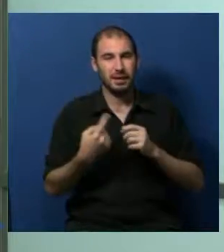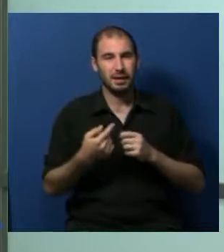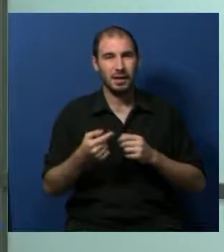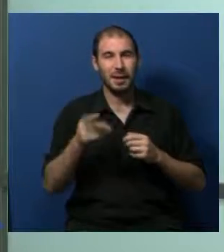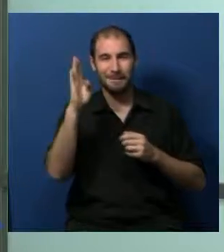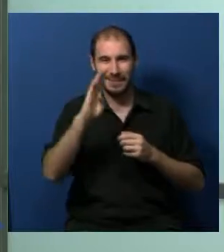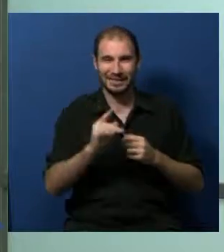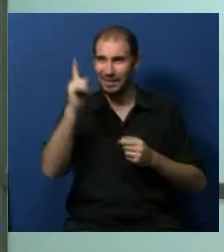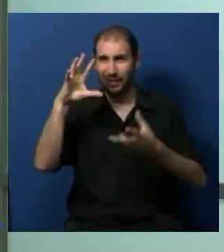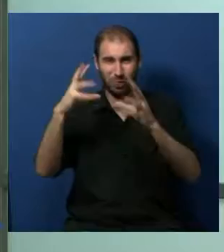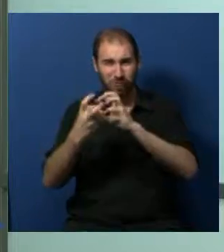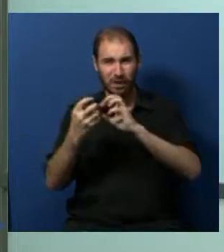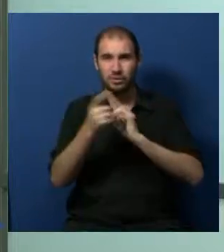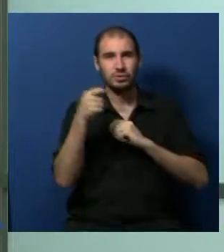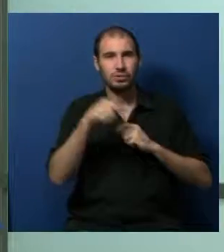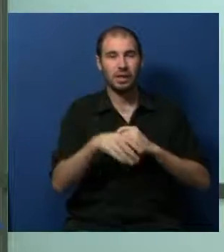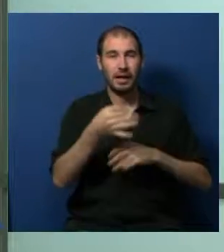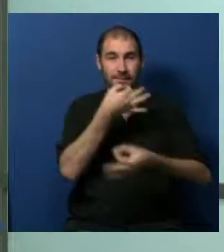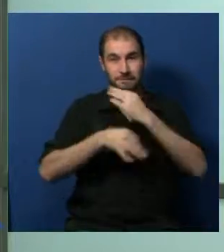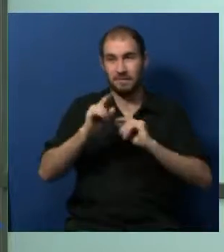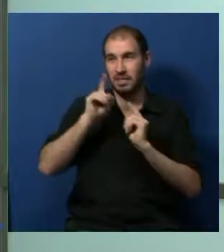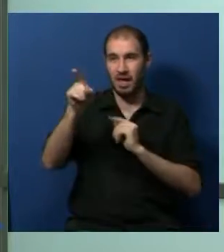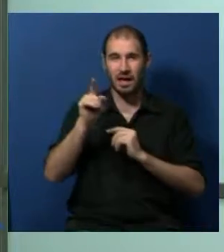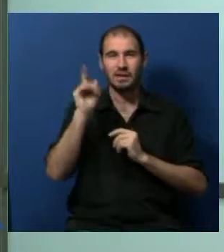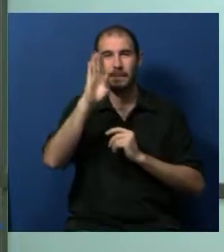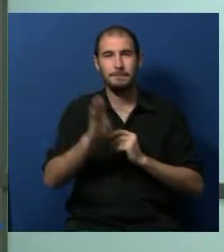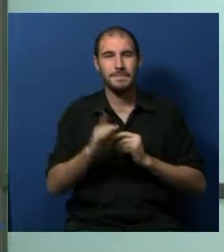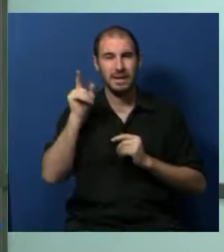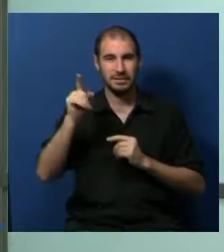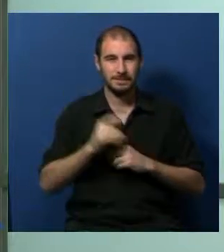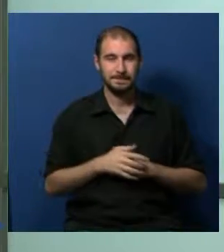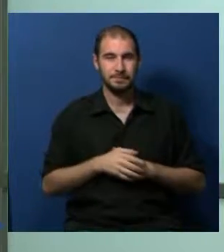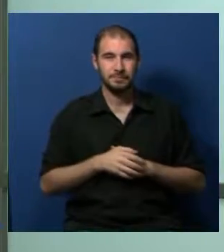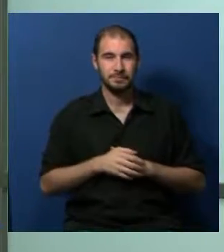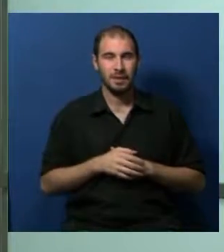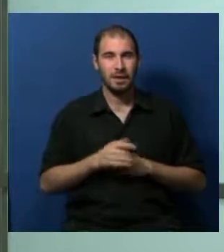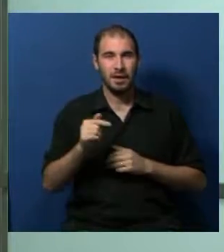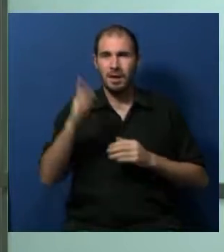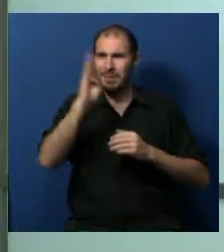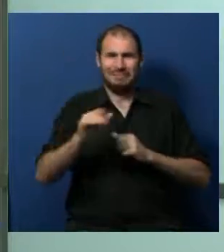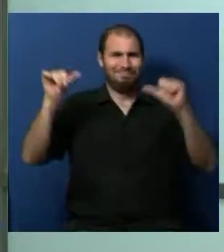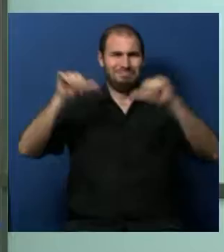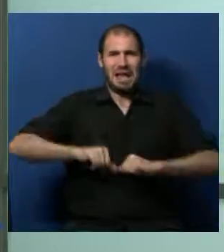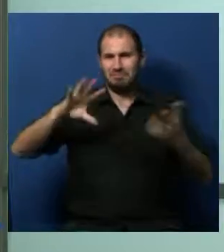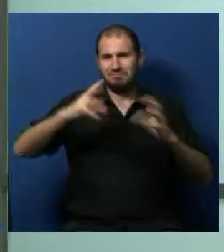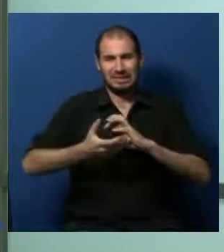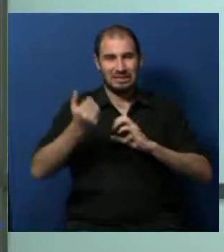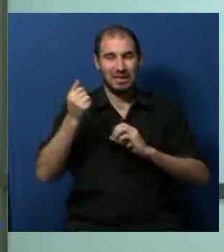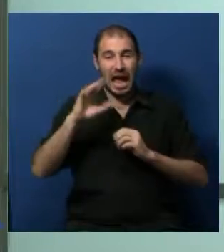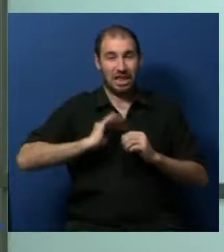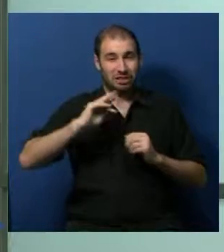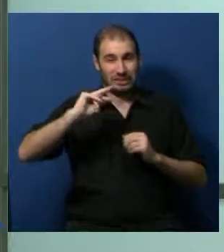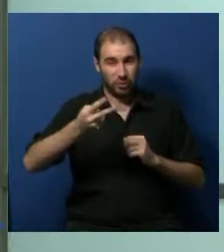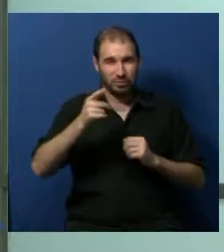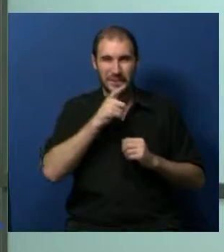en Brasil, ¿no? Nosotros como principales exportadores hacia nuestro vecino. No está bien Brasil, está en recesión, incluso su segundo año